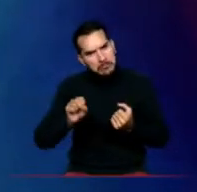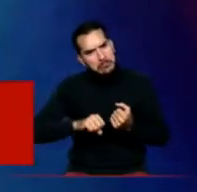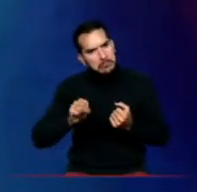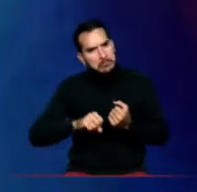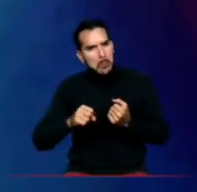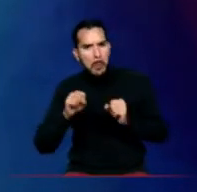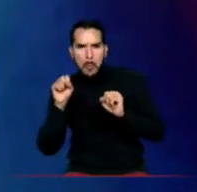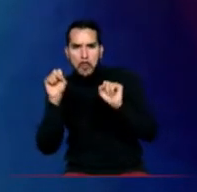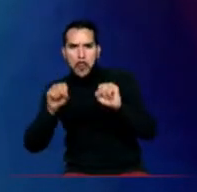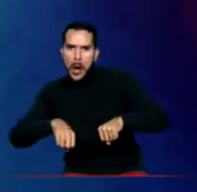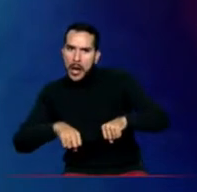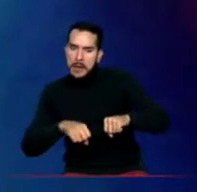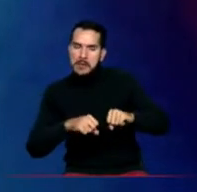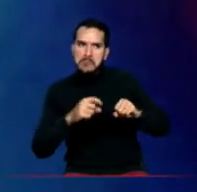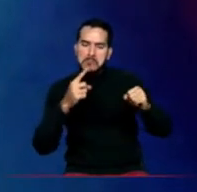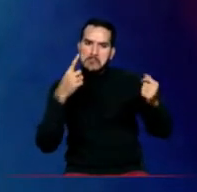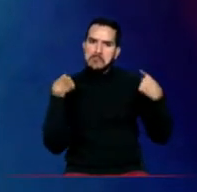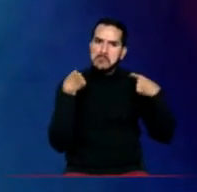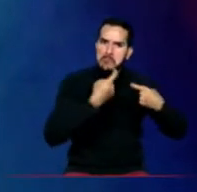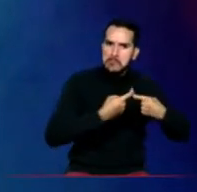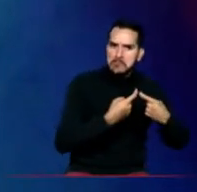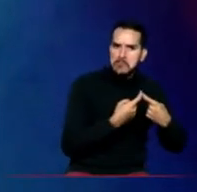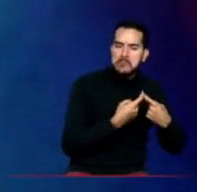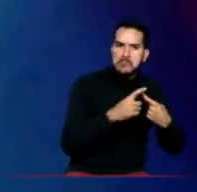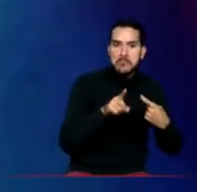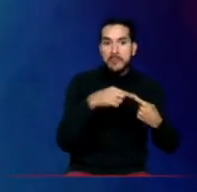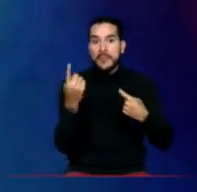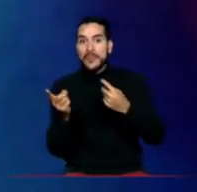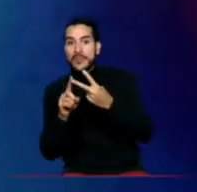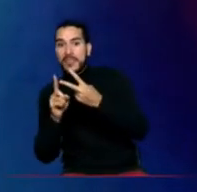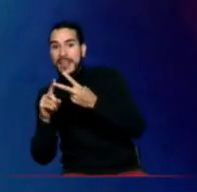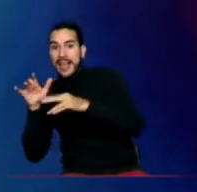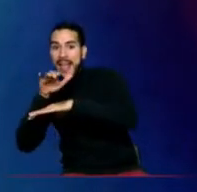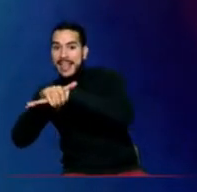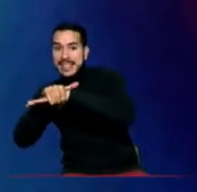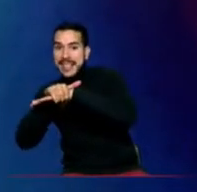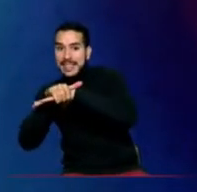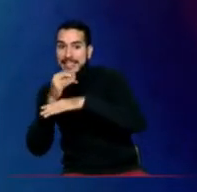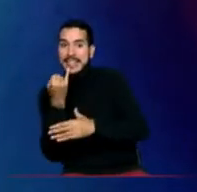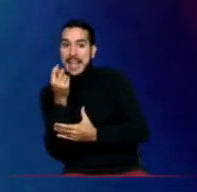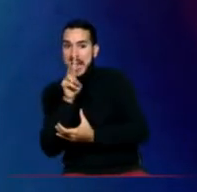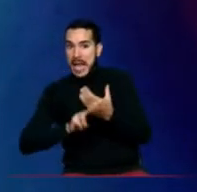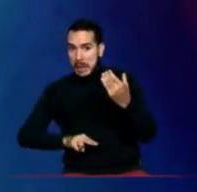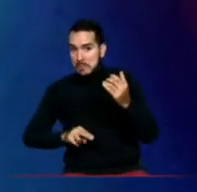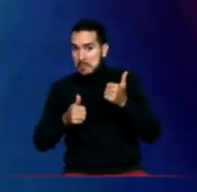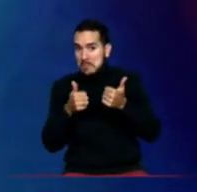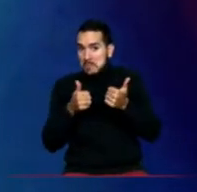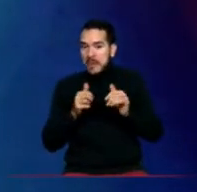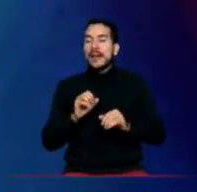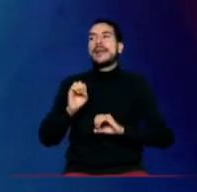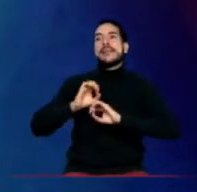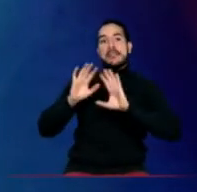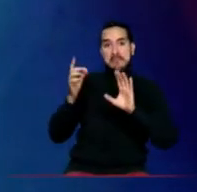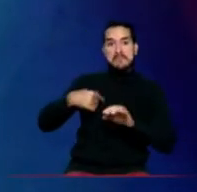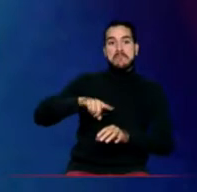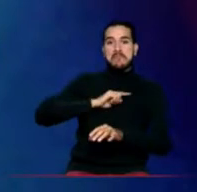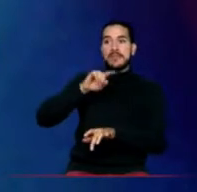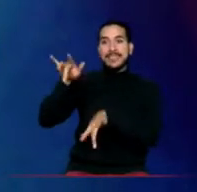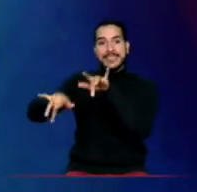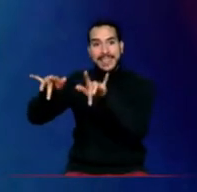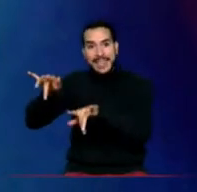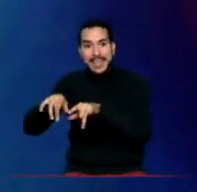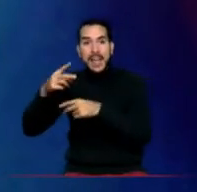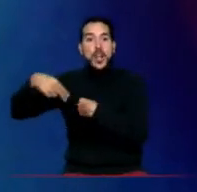inglés. Este tema lo venimos fortaleciendo de la mano de la Secretaría de Turismo, tanto de Cali como del Valle,